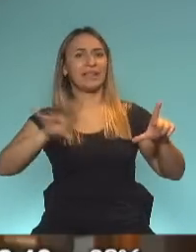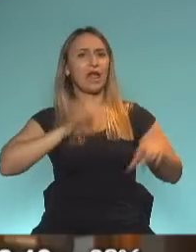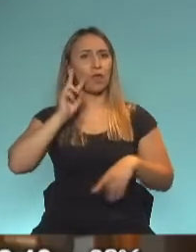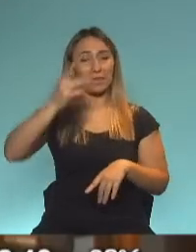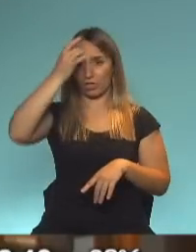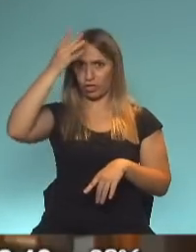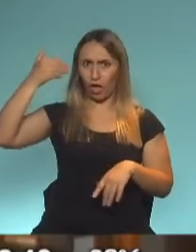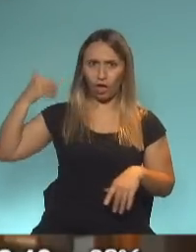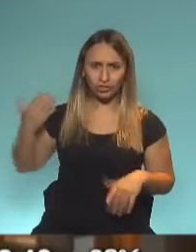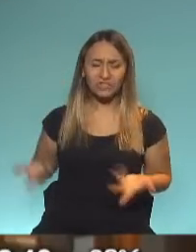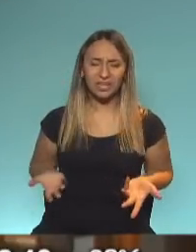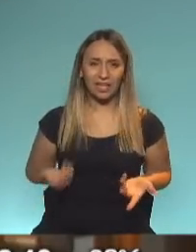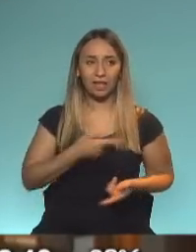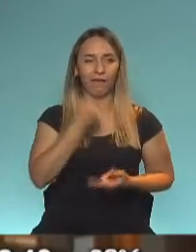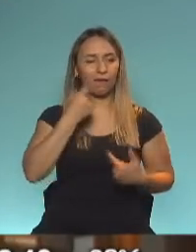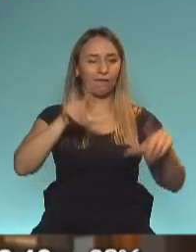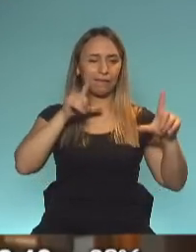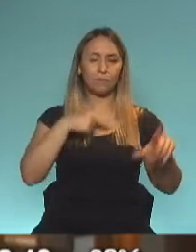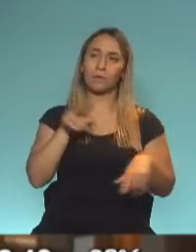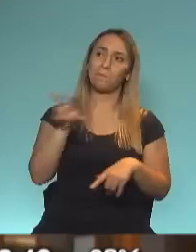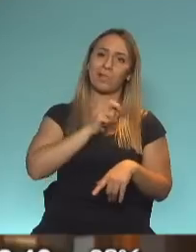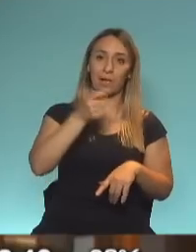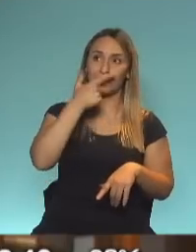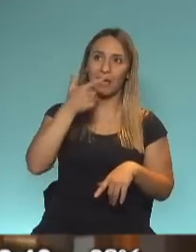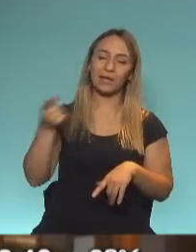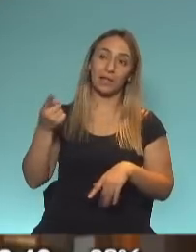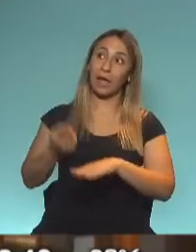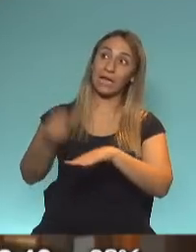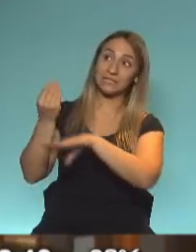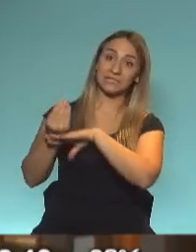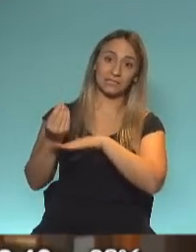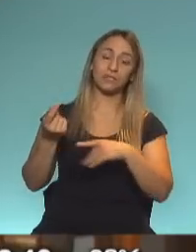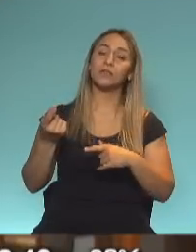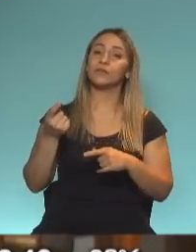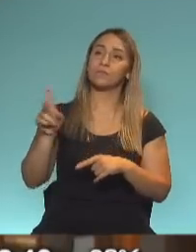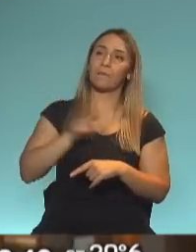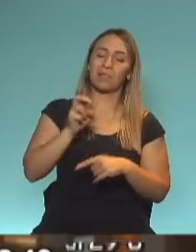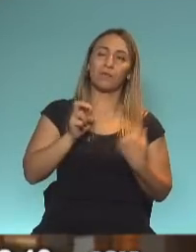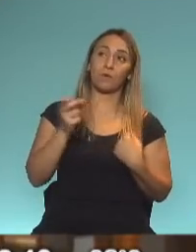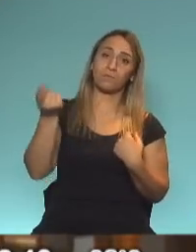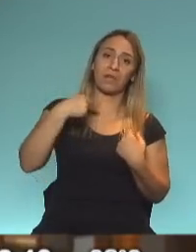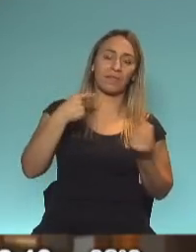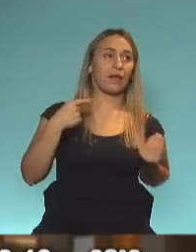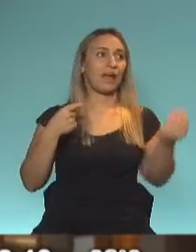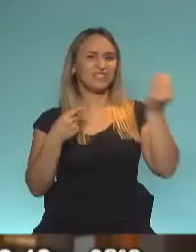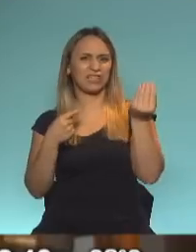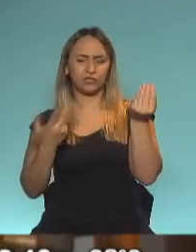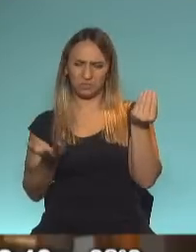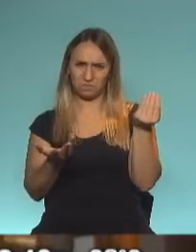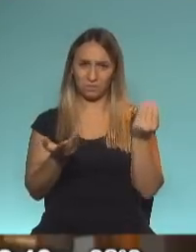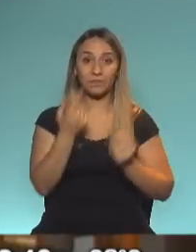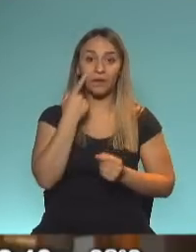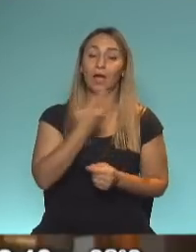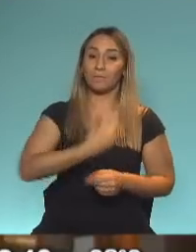2012. Bueno, pero él le cobró a Macri con su ascenso, un ascenso que se hizo por decreto. Y fíjese, el presidente